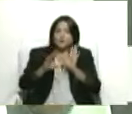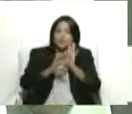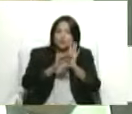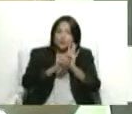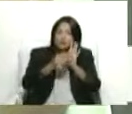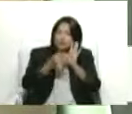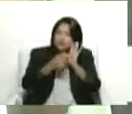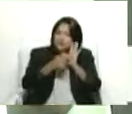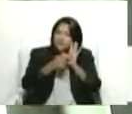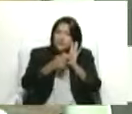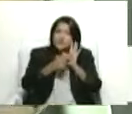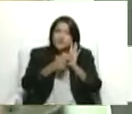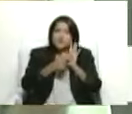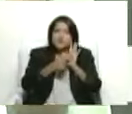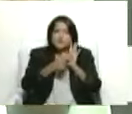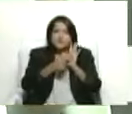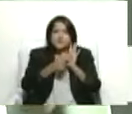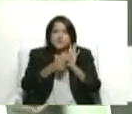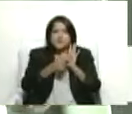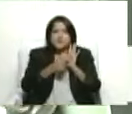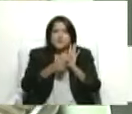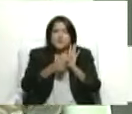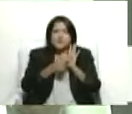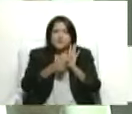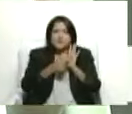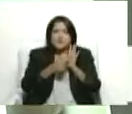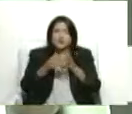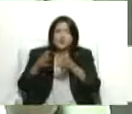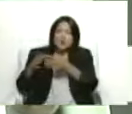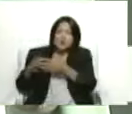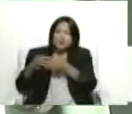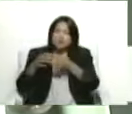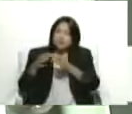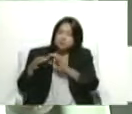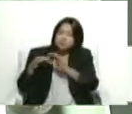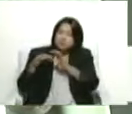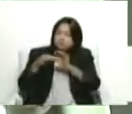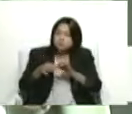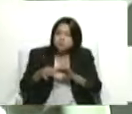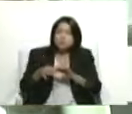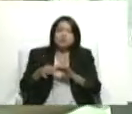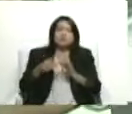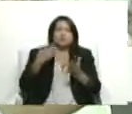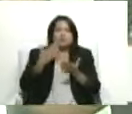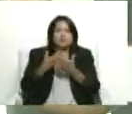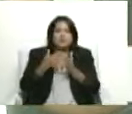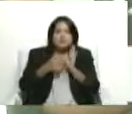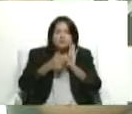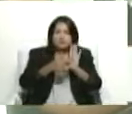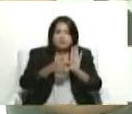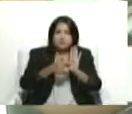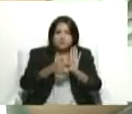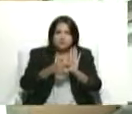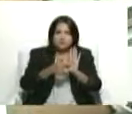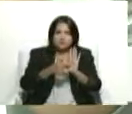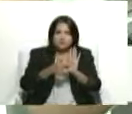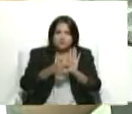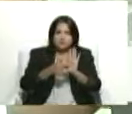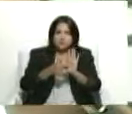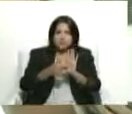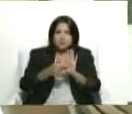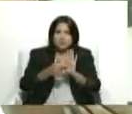leyes, esta necesidad de presentarse como un bloque unido, independientemente de las diferencias políticas, frente a un